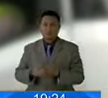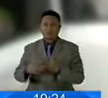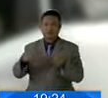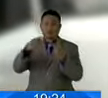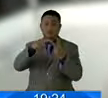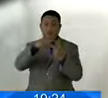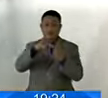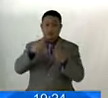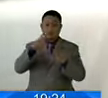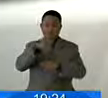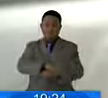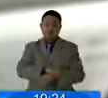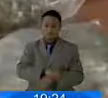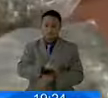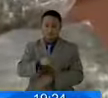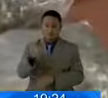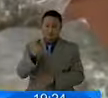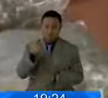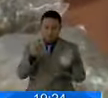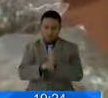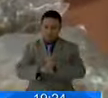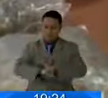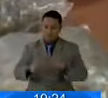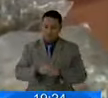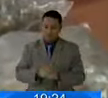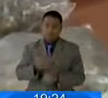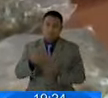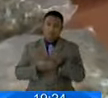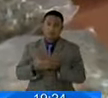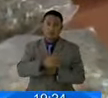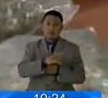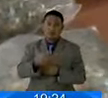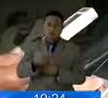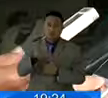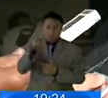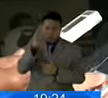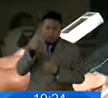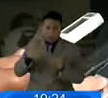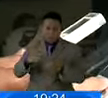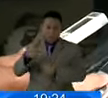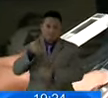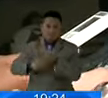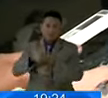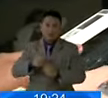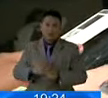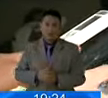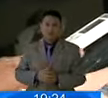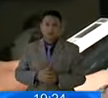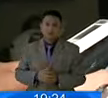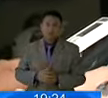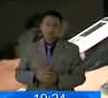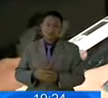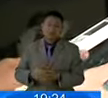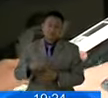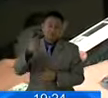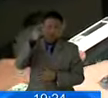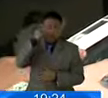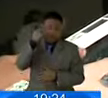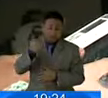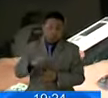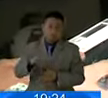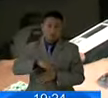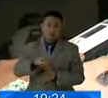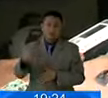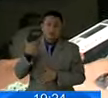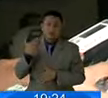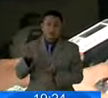quienes no presentan antecedentes. Se presume que la sustancia estaba destinada a la venta. Se presume que es eso, ya que tienen en su poder una pesa,